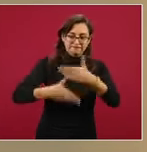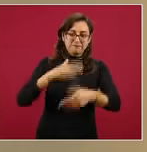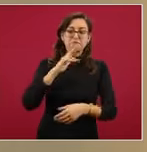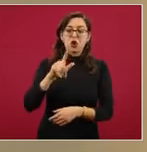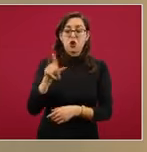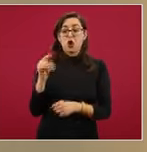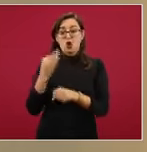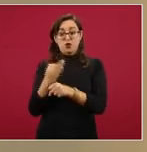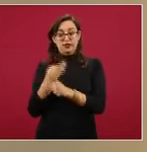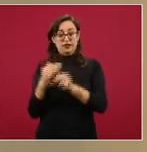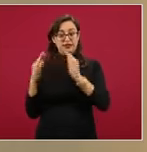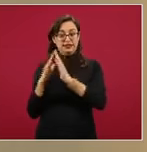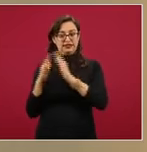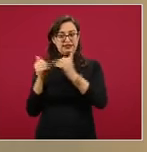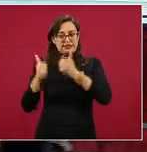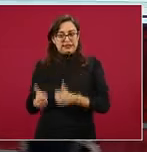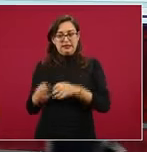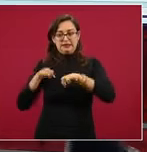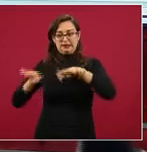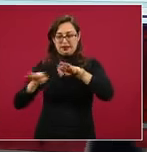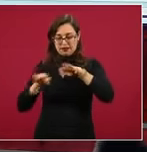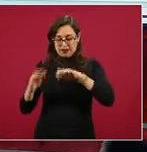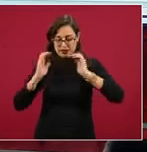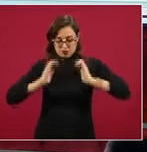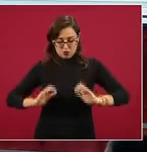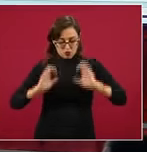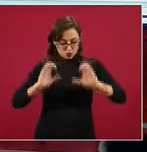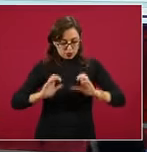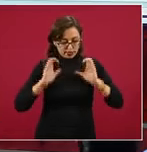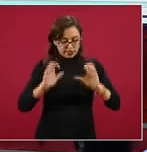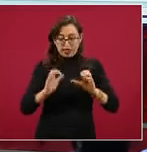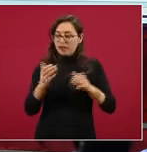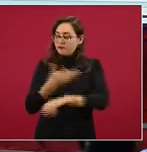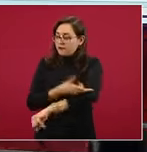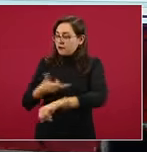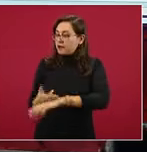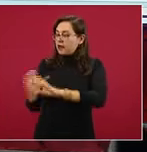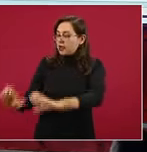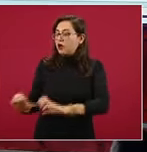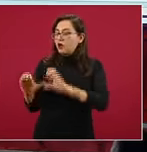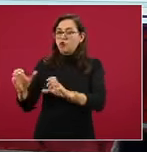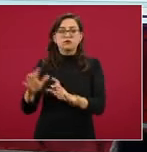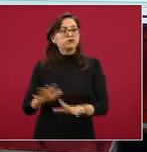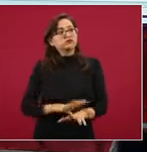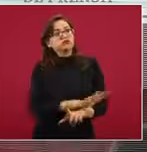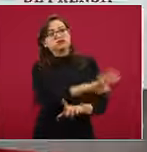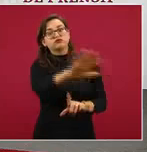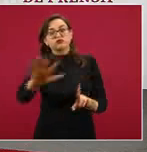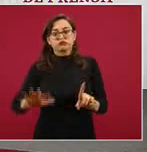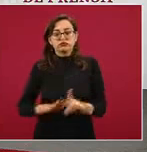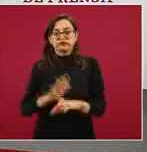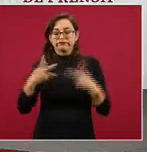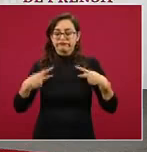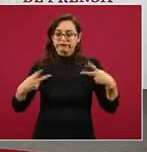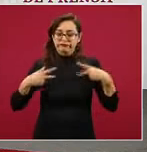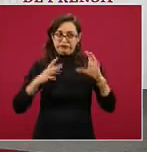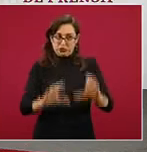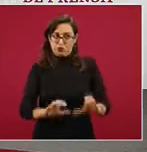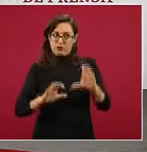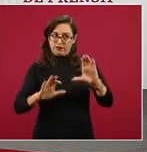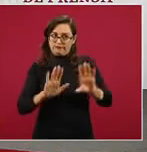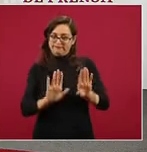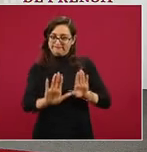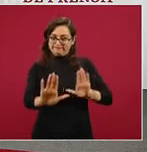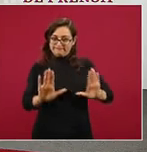para salvaguardar a su persona, a su familia y al resto de sus contactos regulares con los que trabaja,